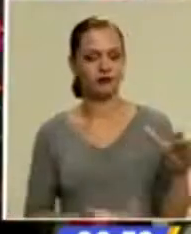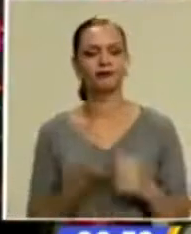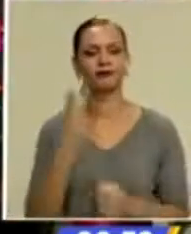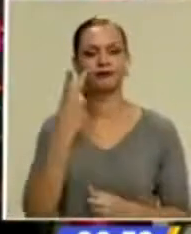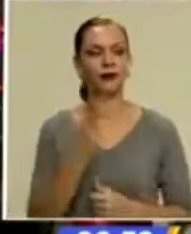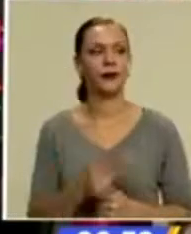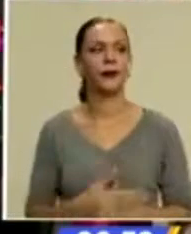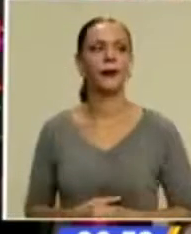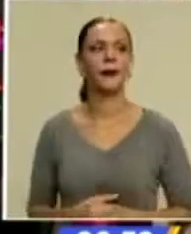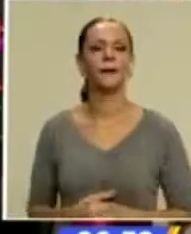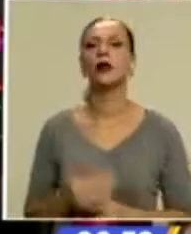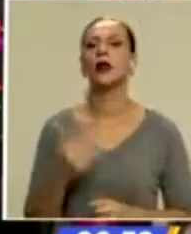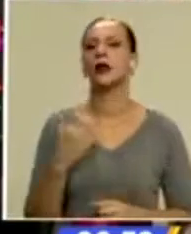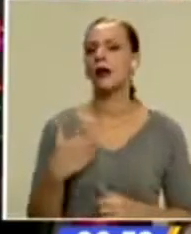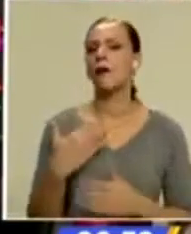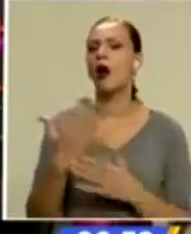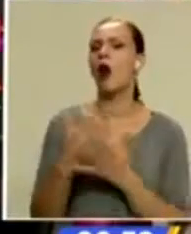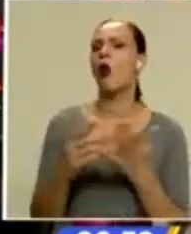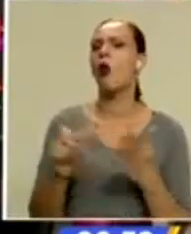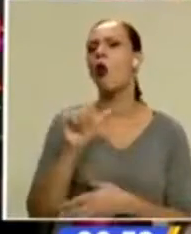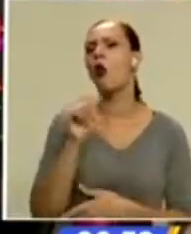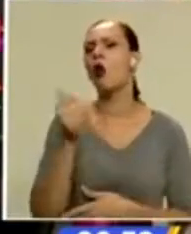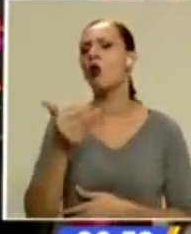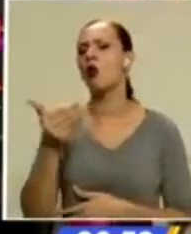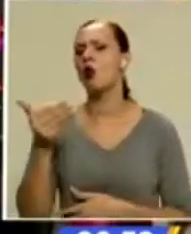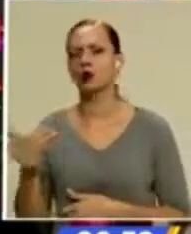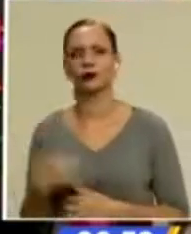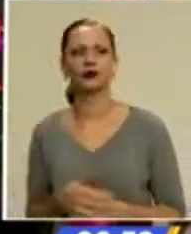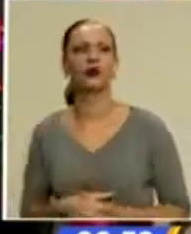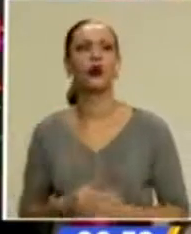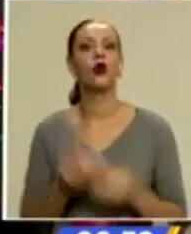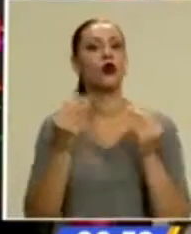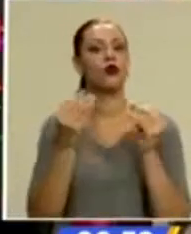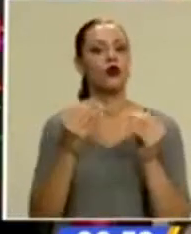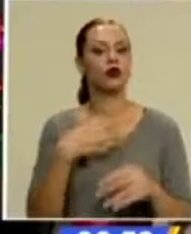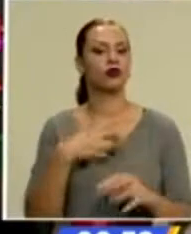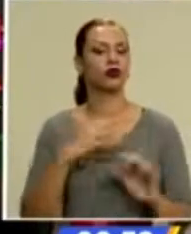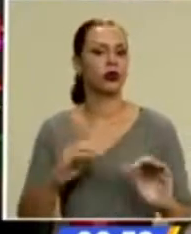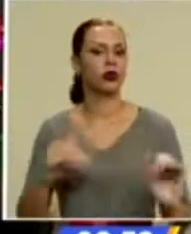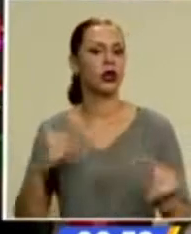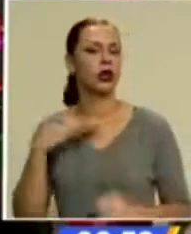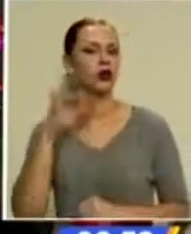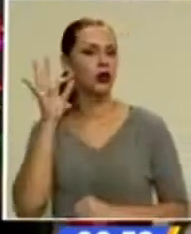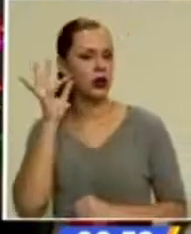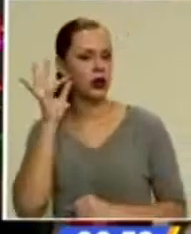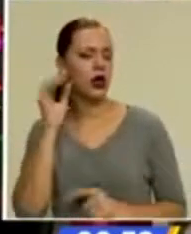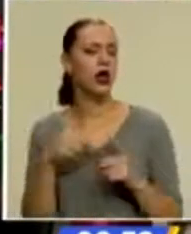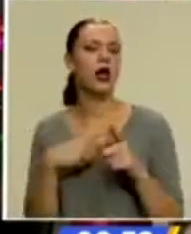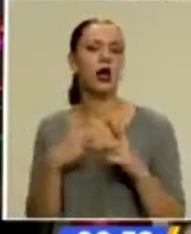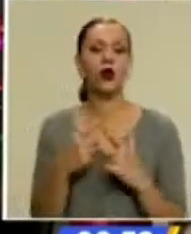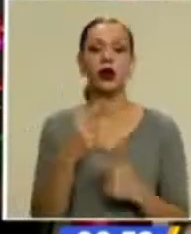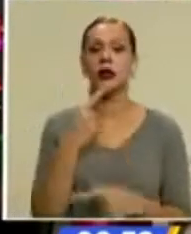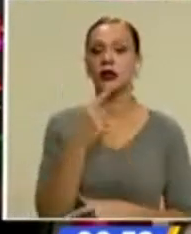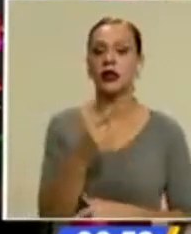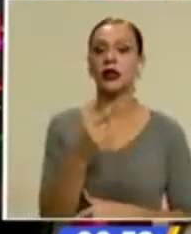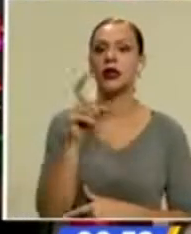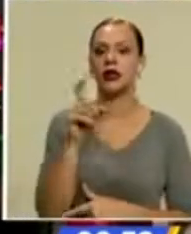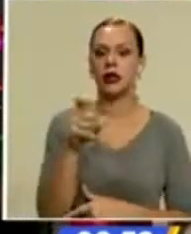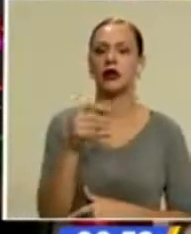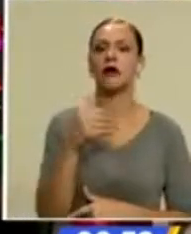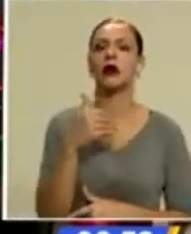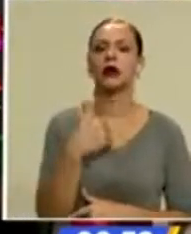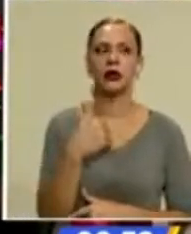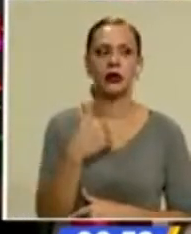compartir, tenemos algunas otras cosas que son muy de los niños y las niñas. Entonces, dice que tienen que